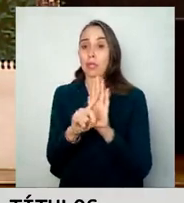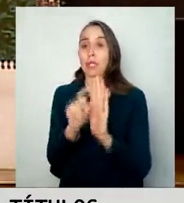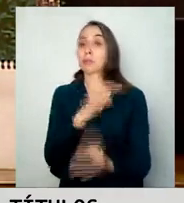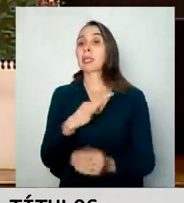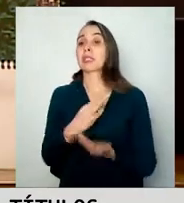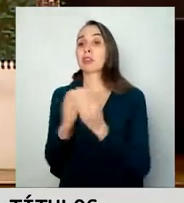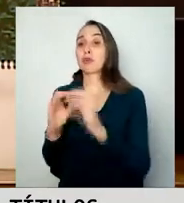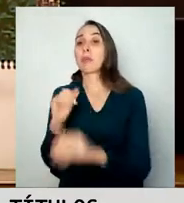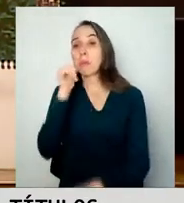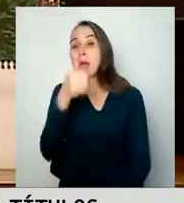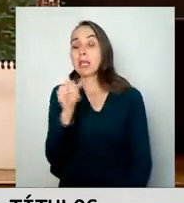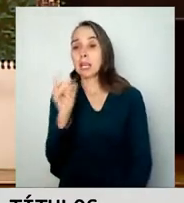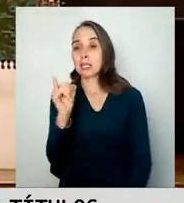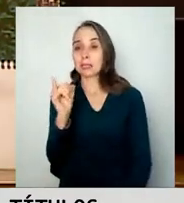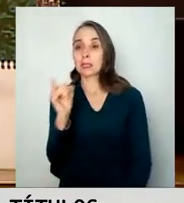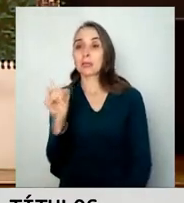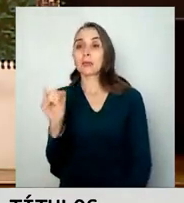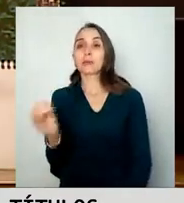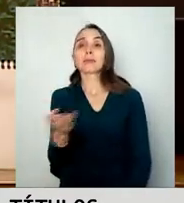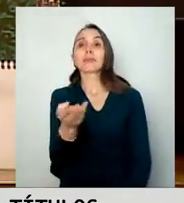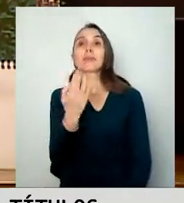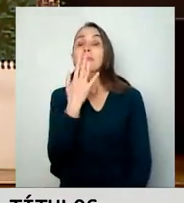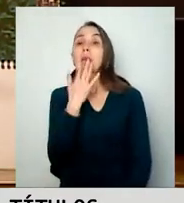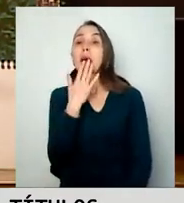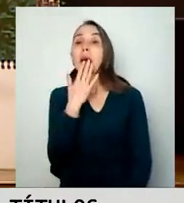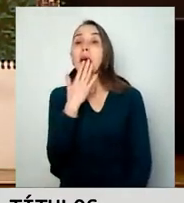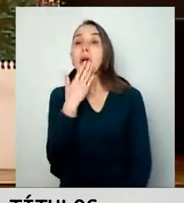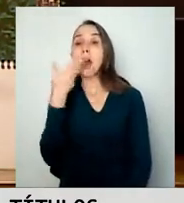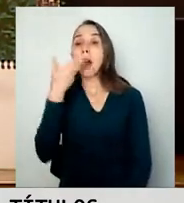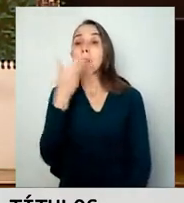le damos la palabra al diputado Mauricio Ojeda